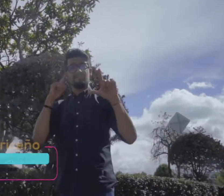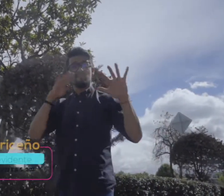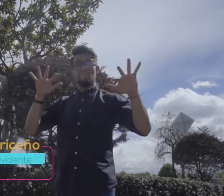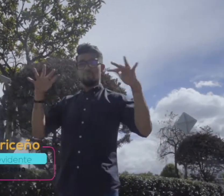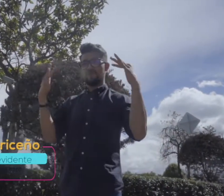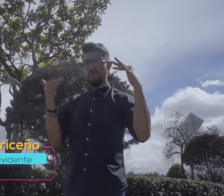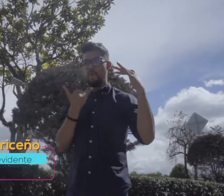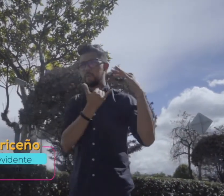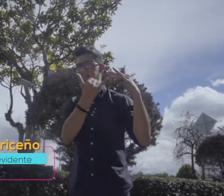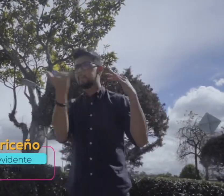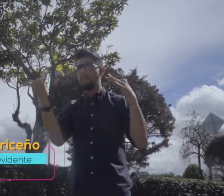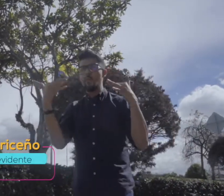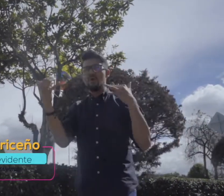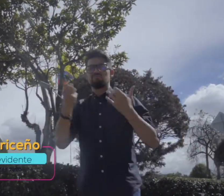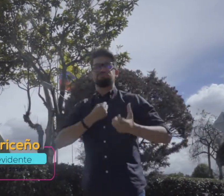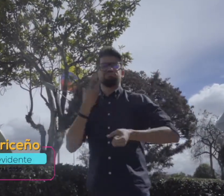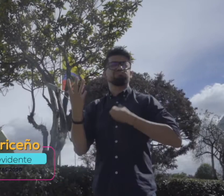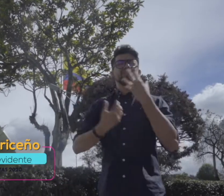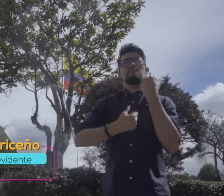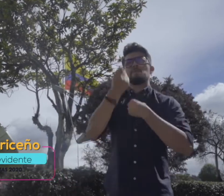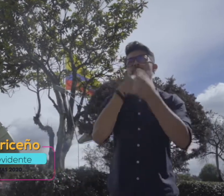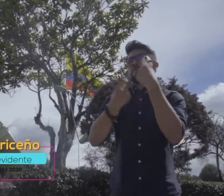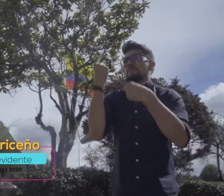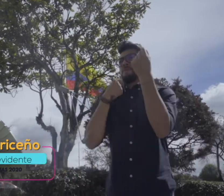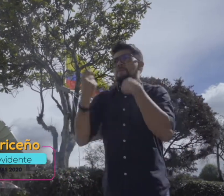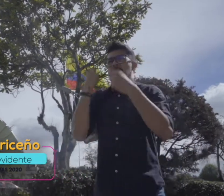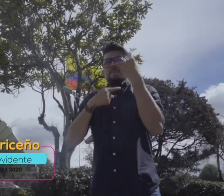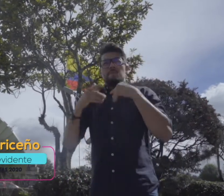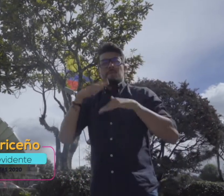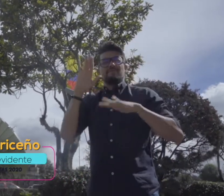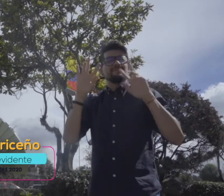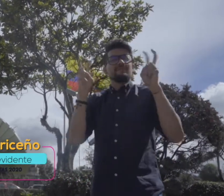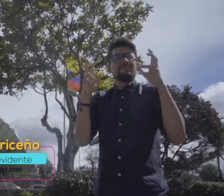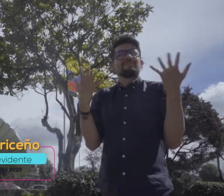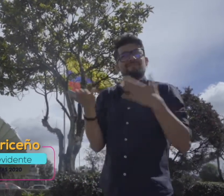Muchas de las dudas que nuestras audiencias nos manifiestan